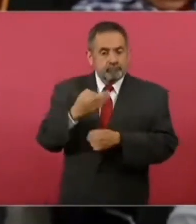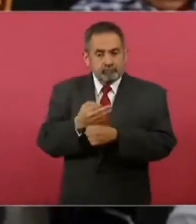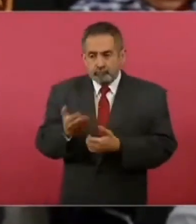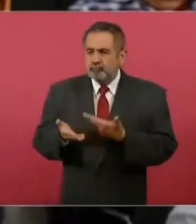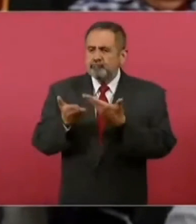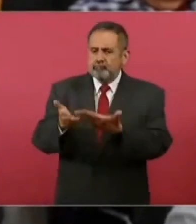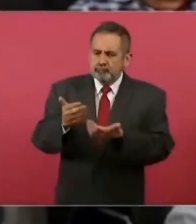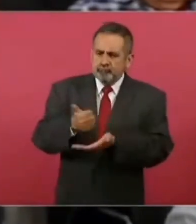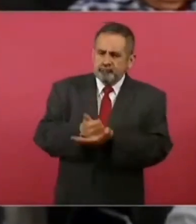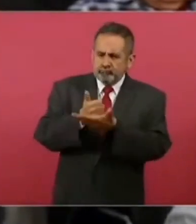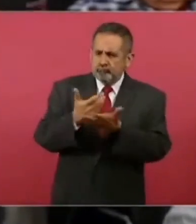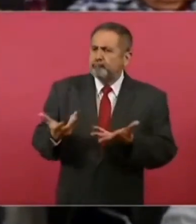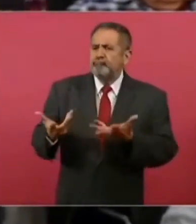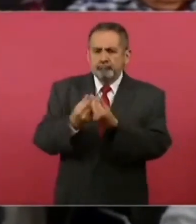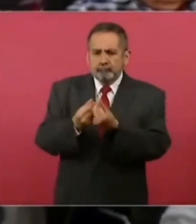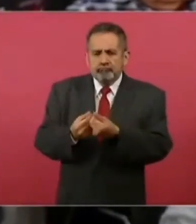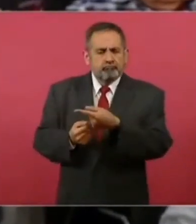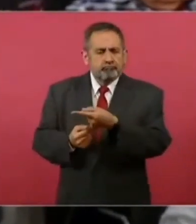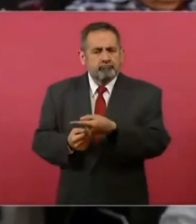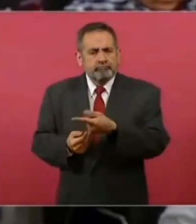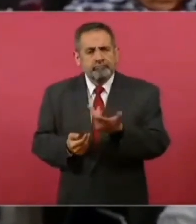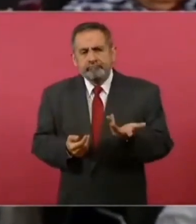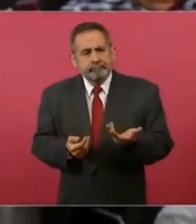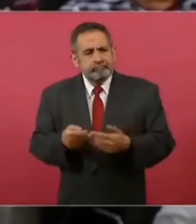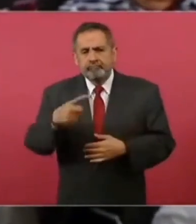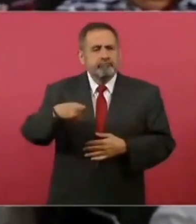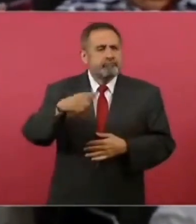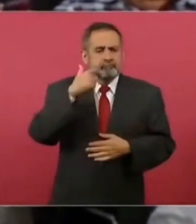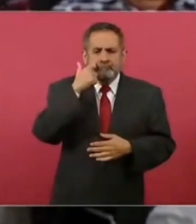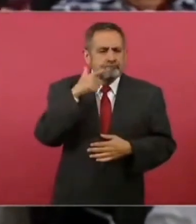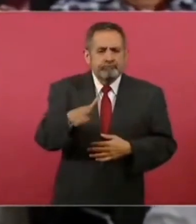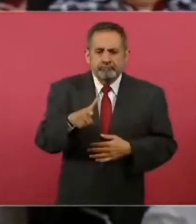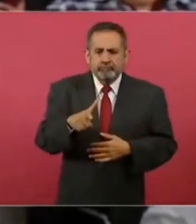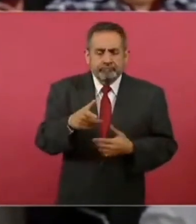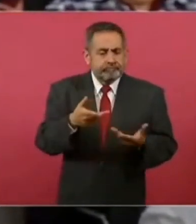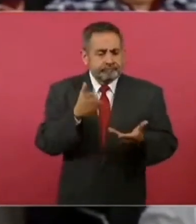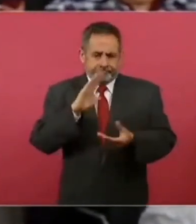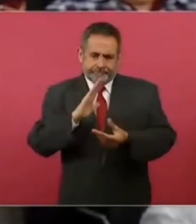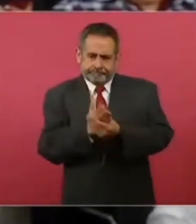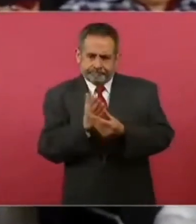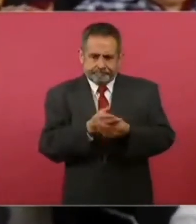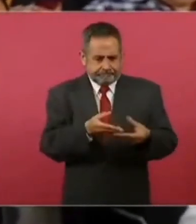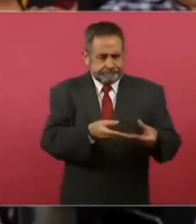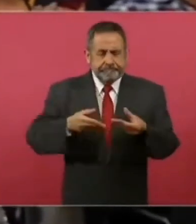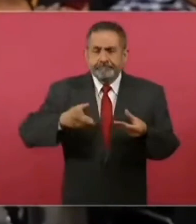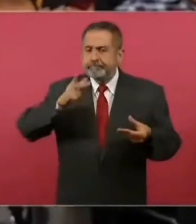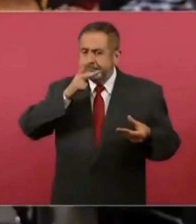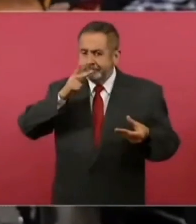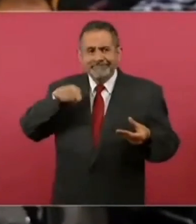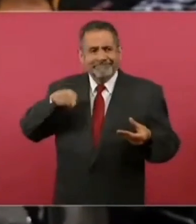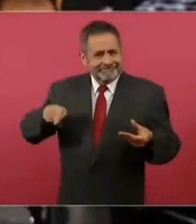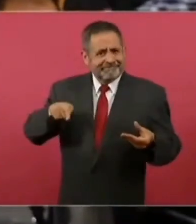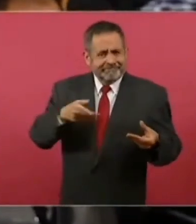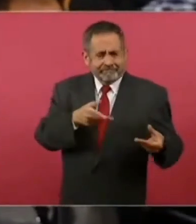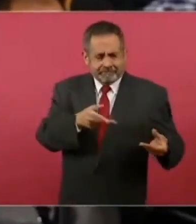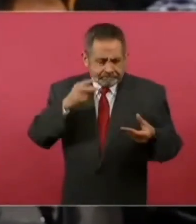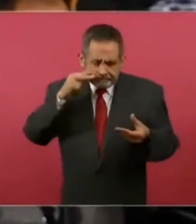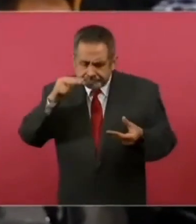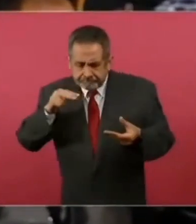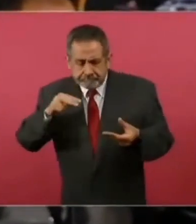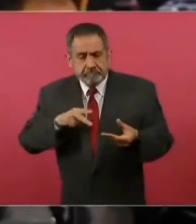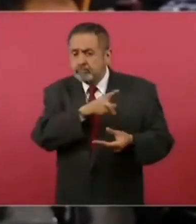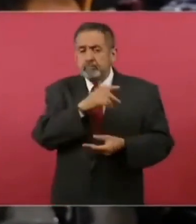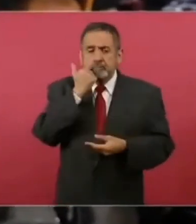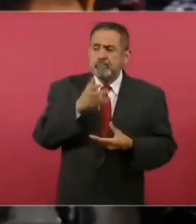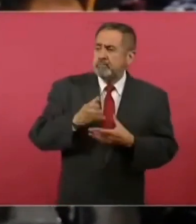coadyuvar al respecto no quieren facilitarle la carpeta al padre de la víctima Y bueno pues aquí